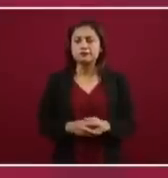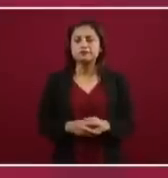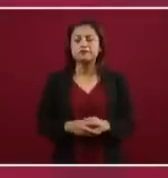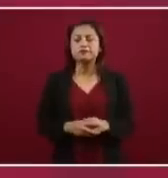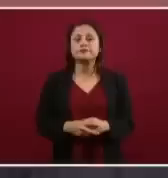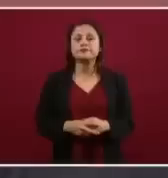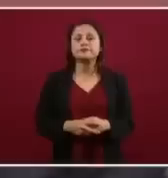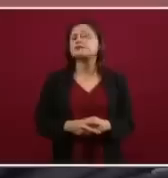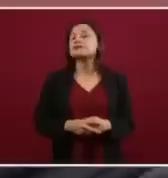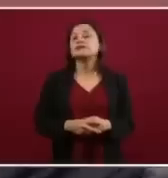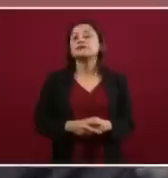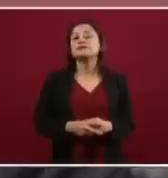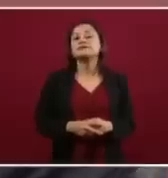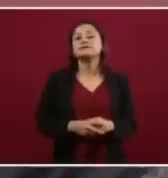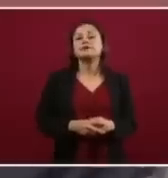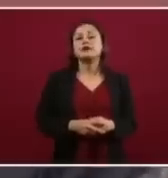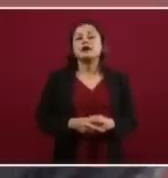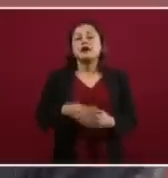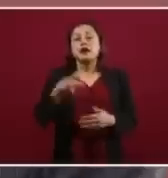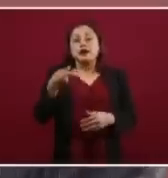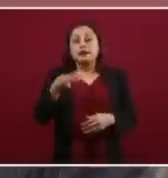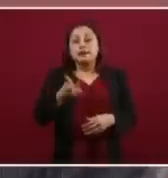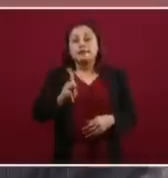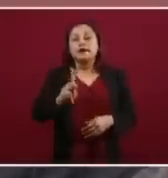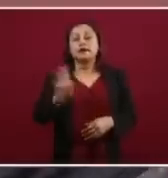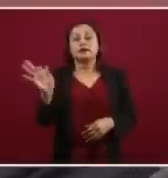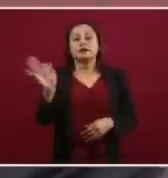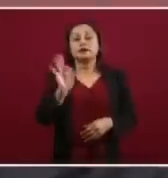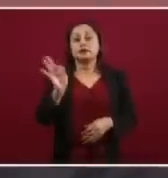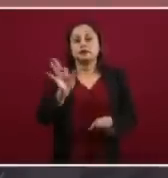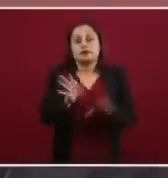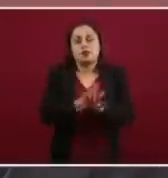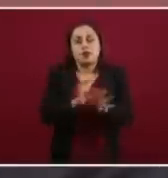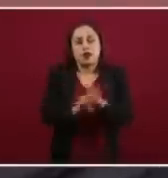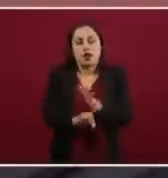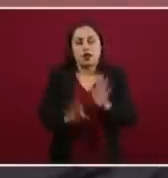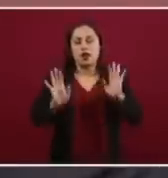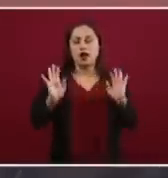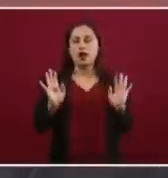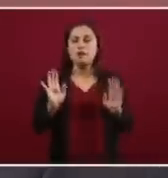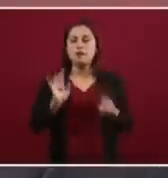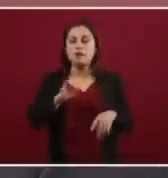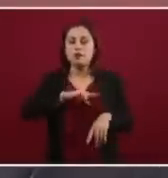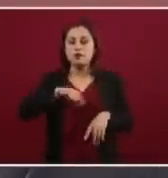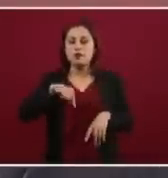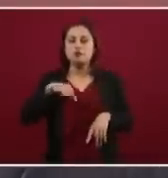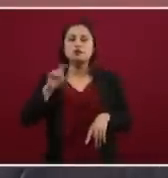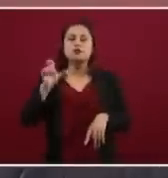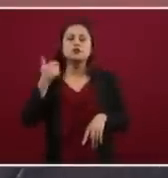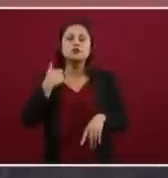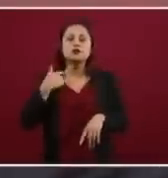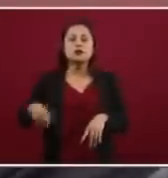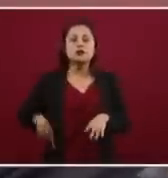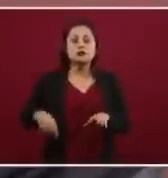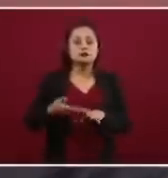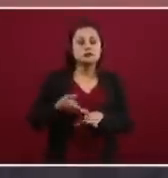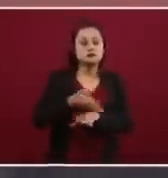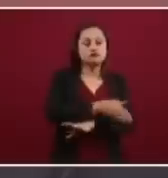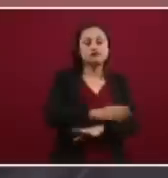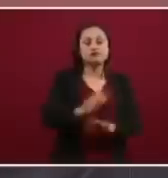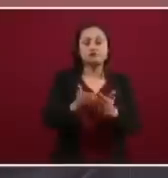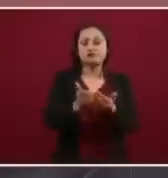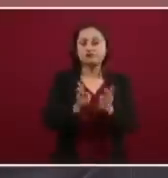usamos, como los conservadores, la doble moral, el doble lenguaje, la